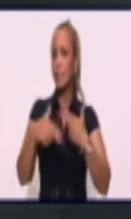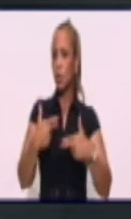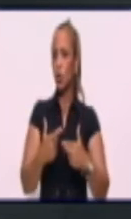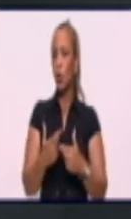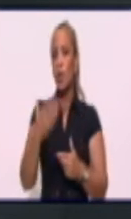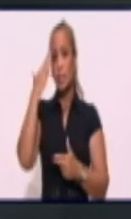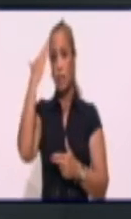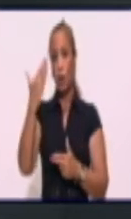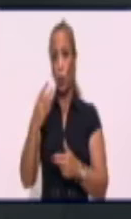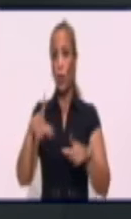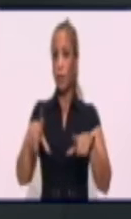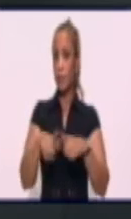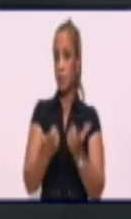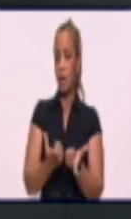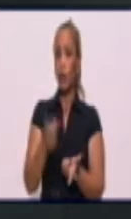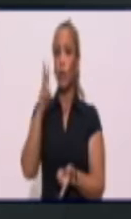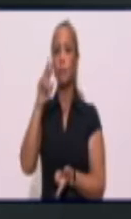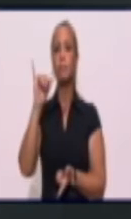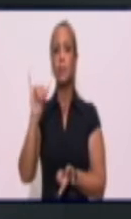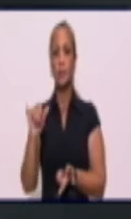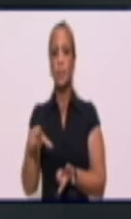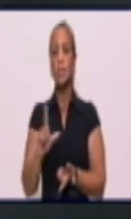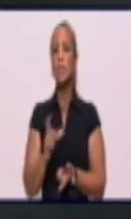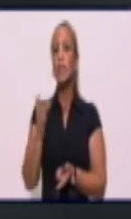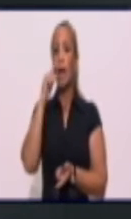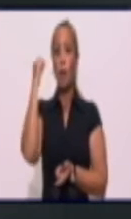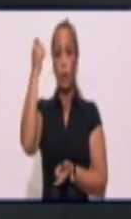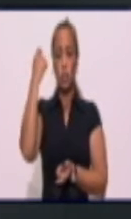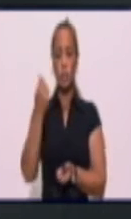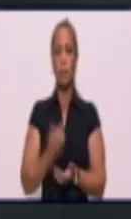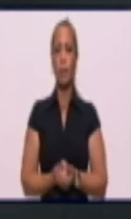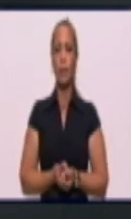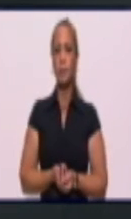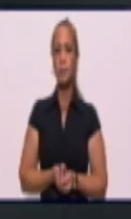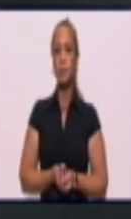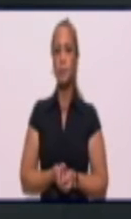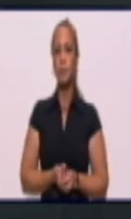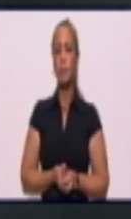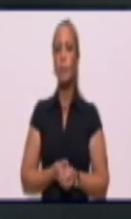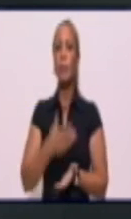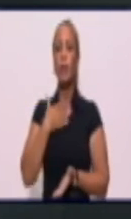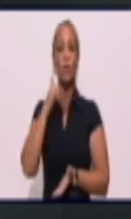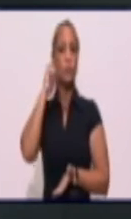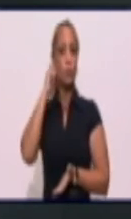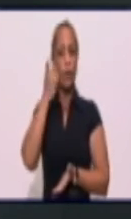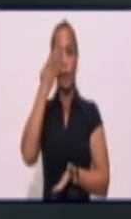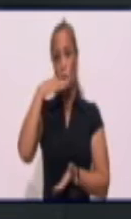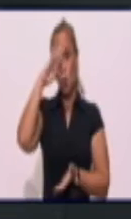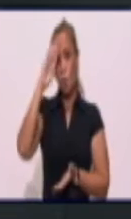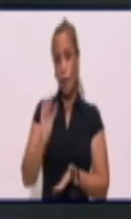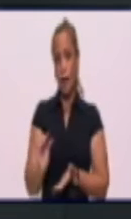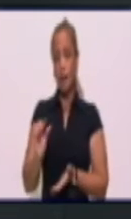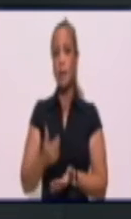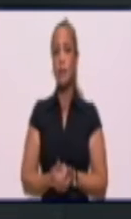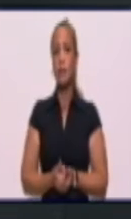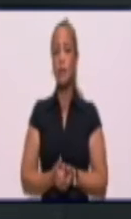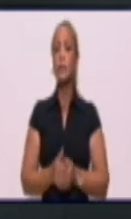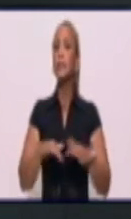los aniversarios del asalto al cuartel Moncada y Carlos Manuel de Céspedes. Nosotras, las mujeres cubanas, que hemos sido las